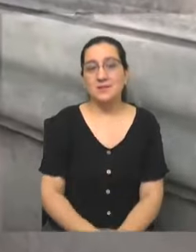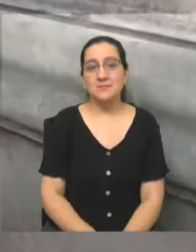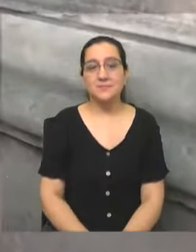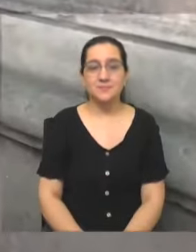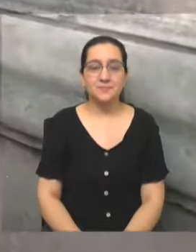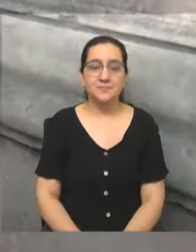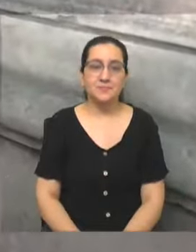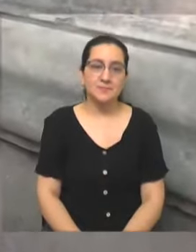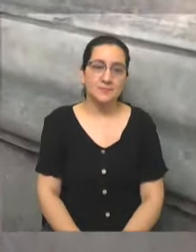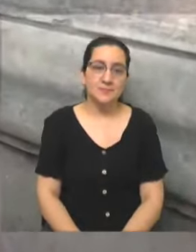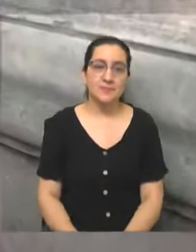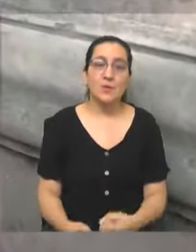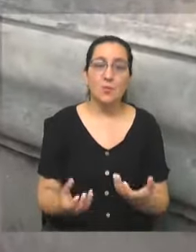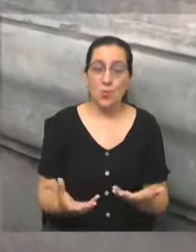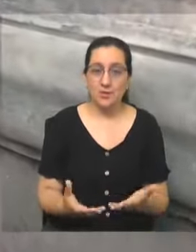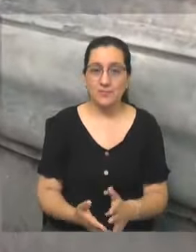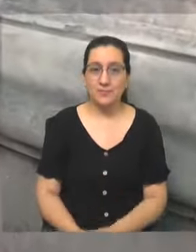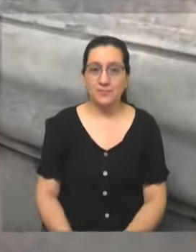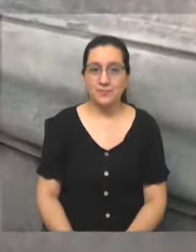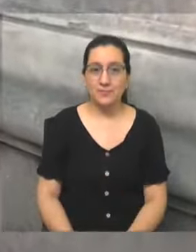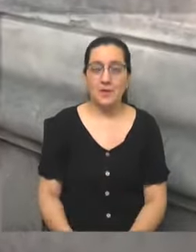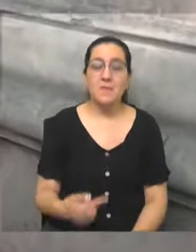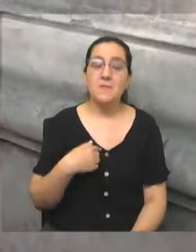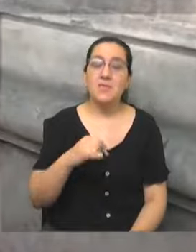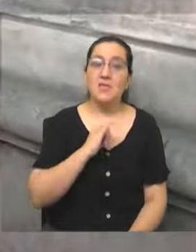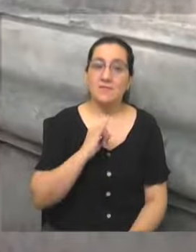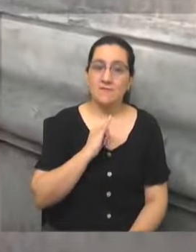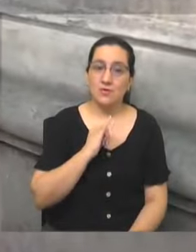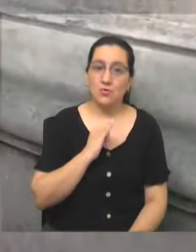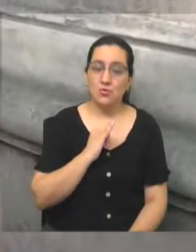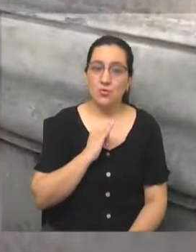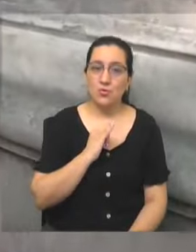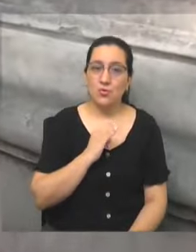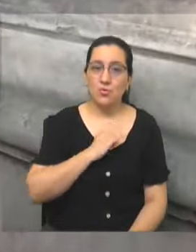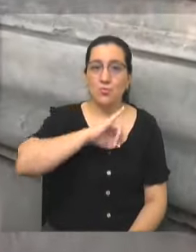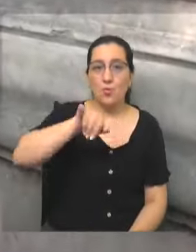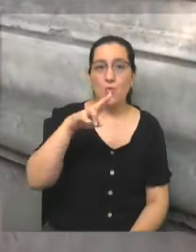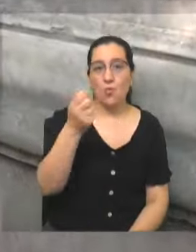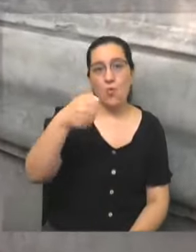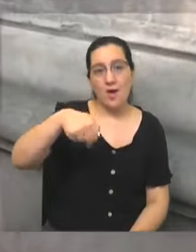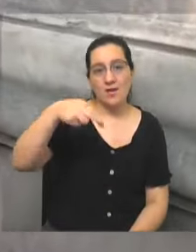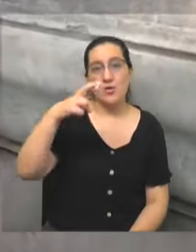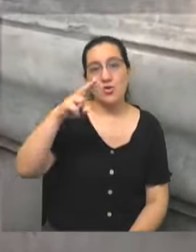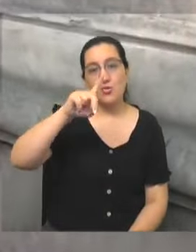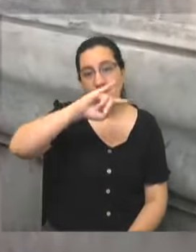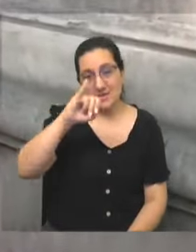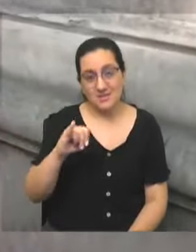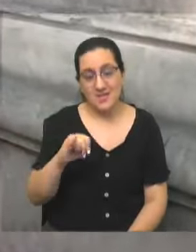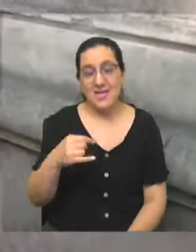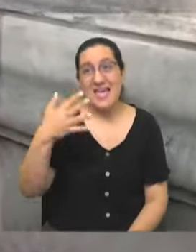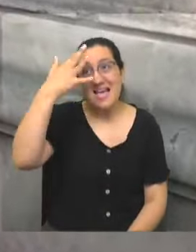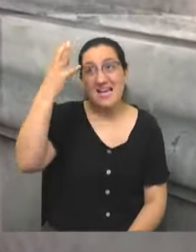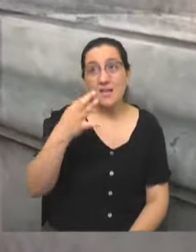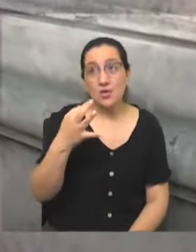Oriental del Uruguay. Dicho esto, Marcelo, a ver, me identifico como Juan Rodríguez Ajá. Creo que tengo que